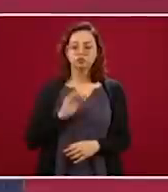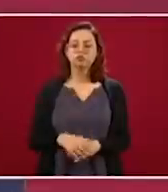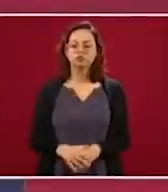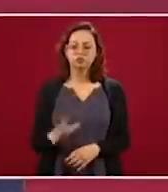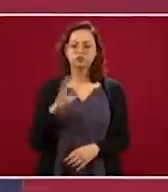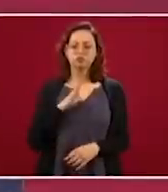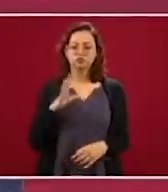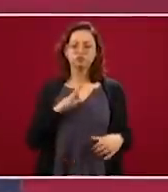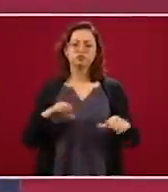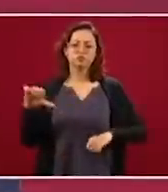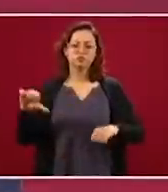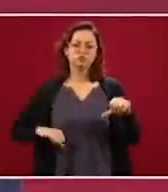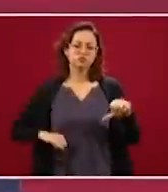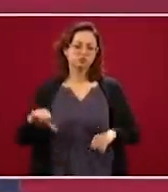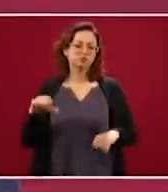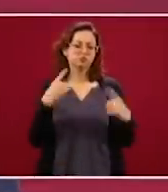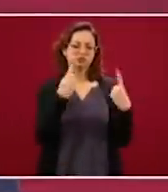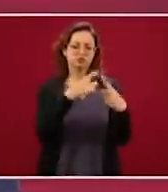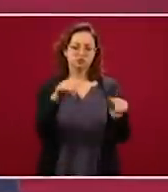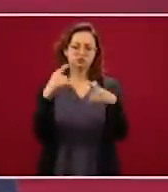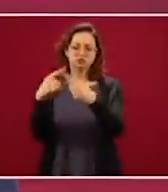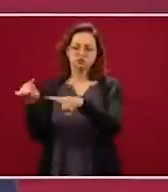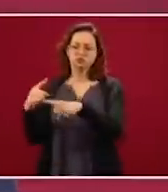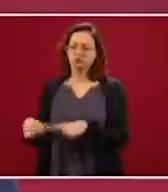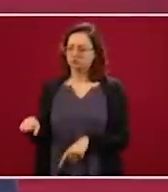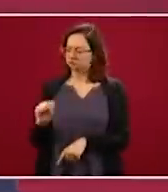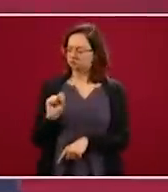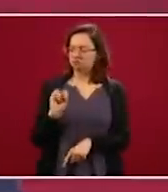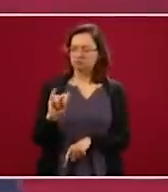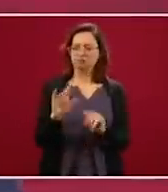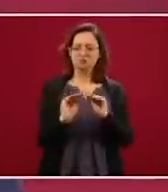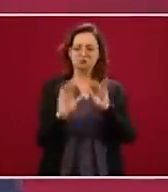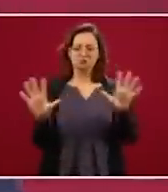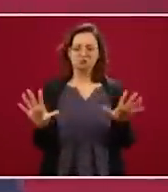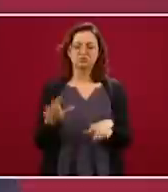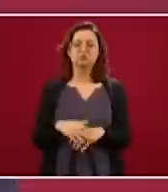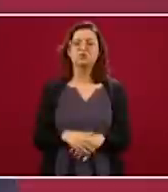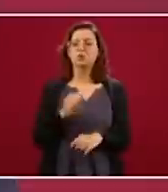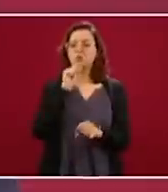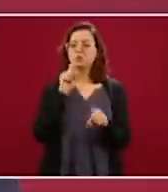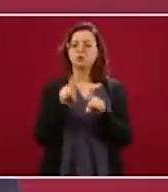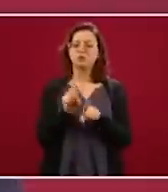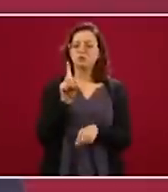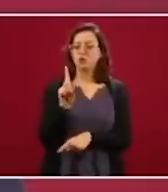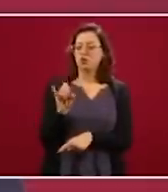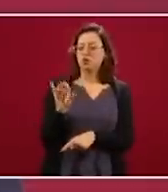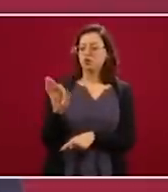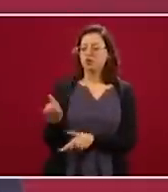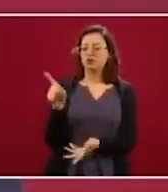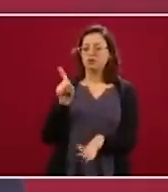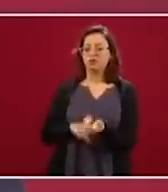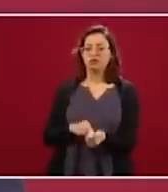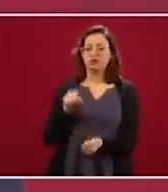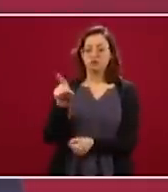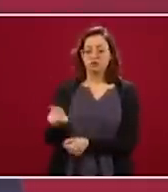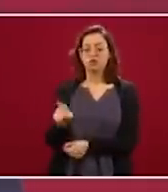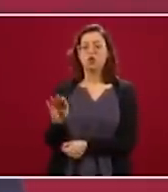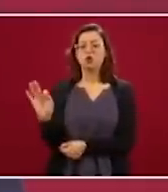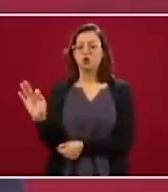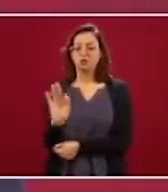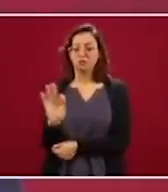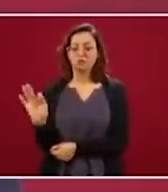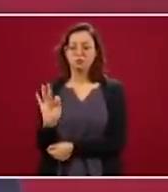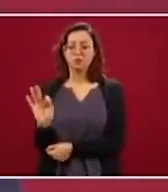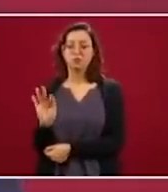desde luego situación en la cual se va a hacer mención de esto. En el DIF tenemos uno de estos posibles, porque